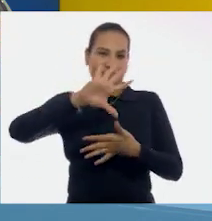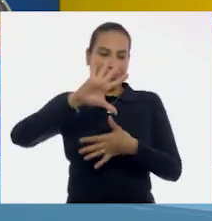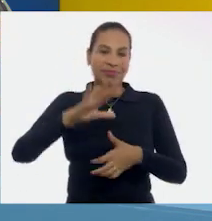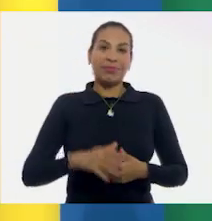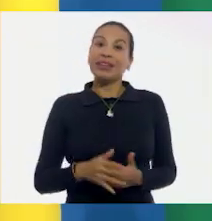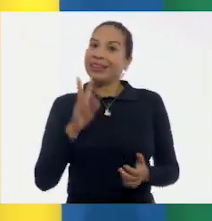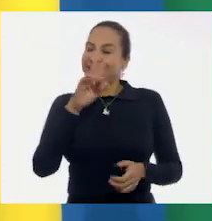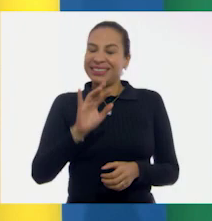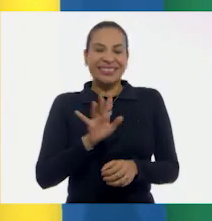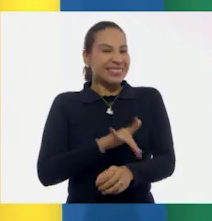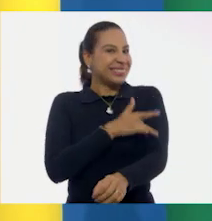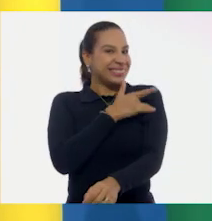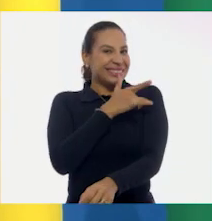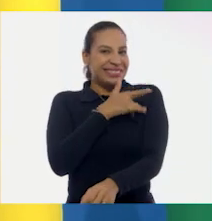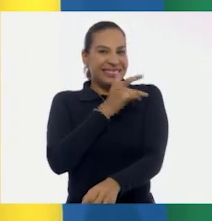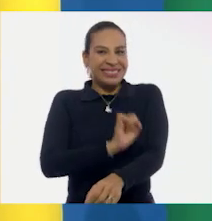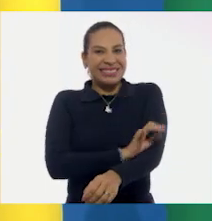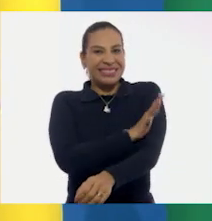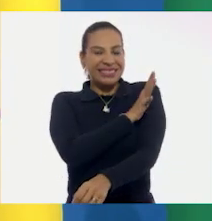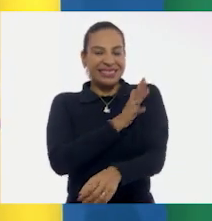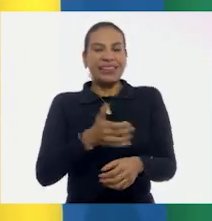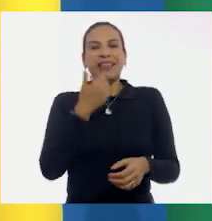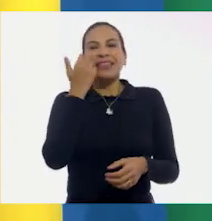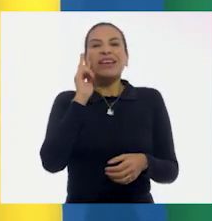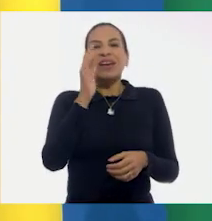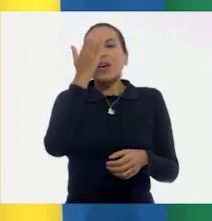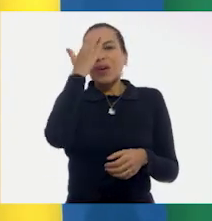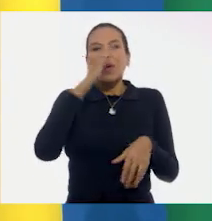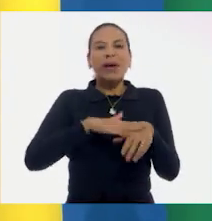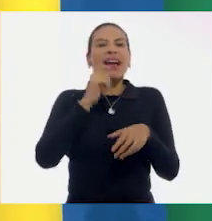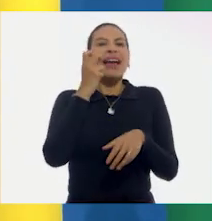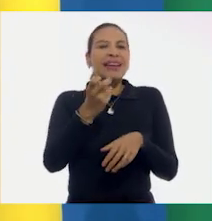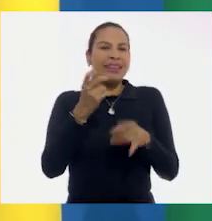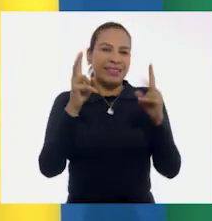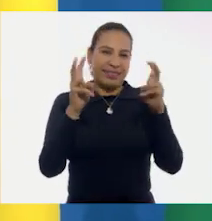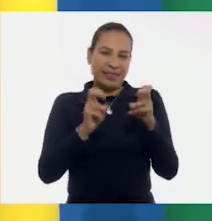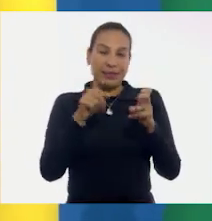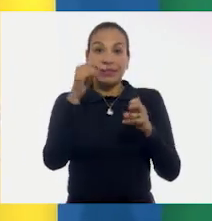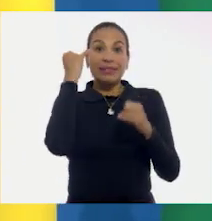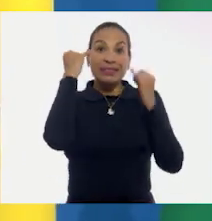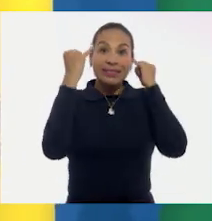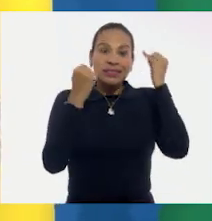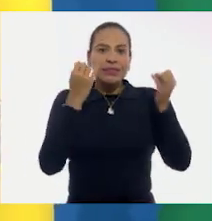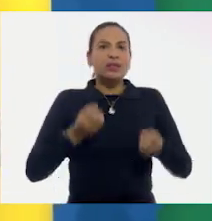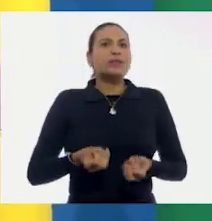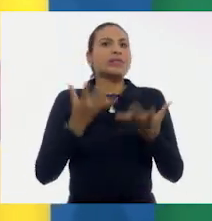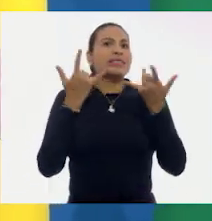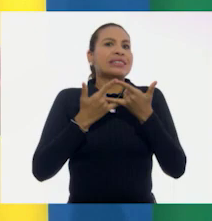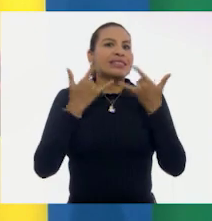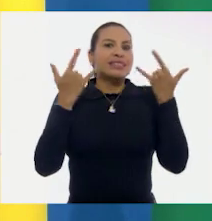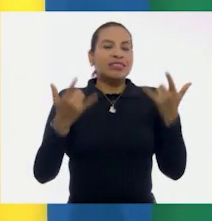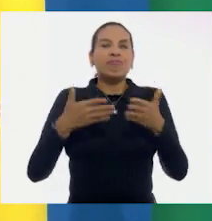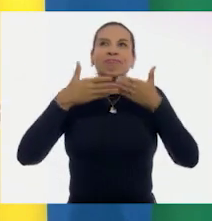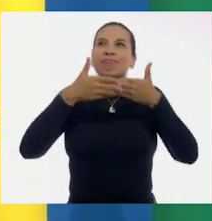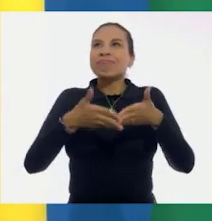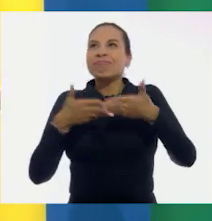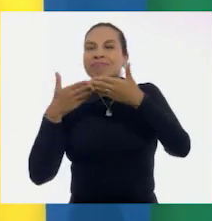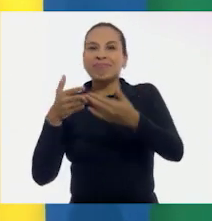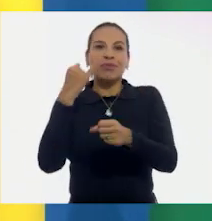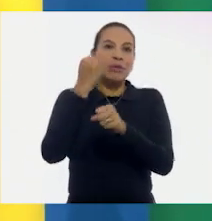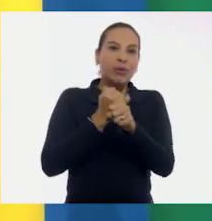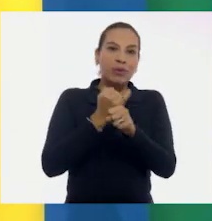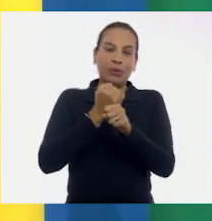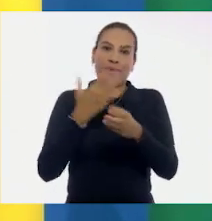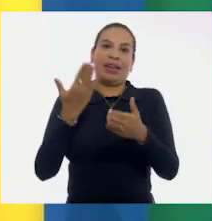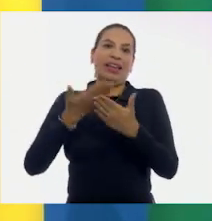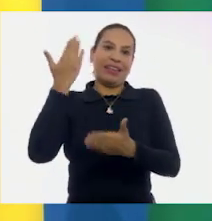Qué emocionante, maestra. Ya quiero conocer un poco más sobre el tema. ¿Se imaginan cuántas historias de navegantes, exploradores,